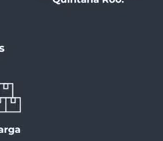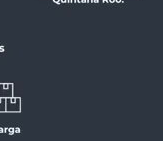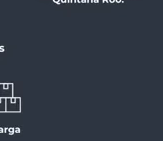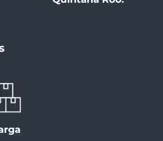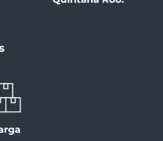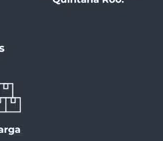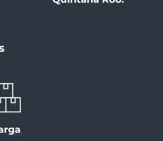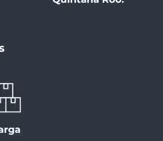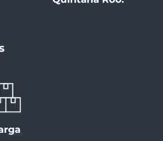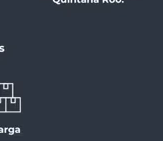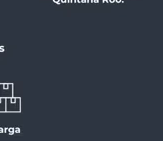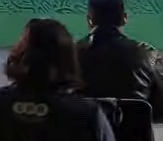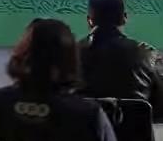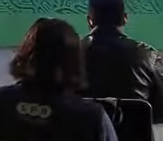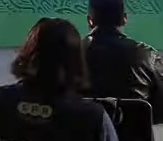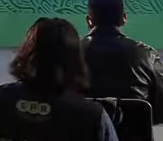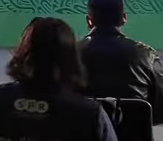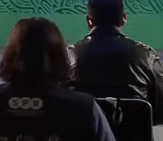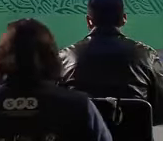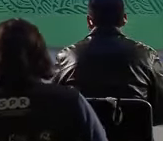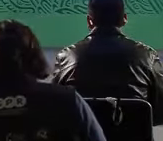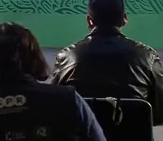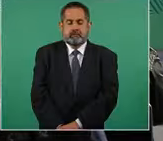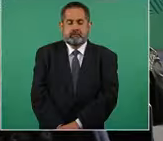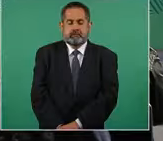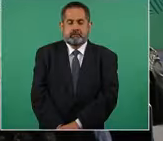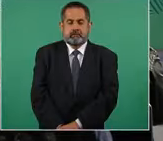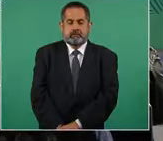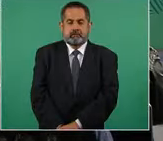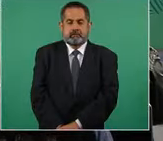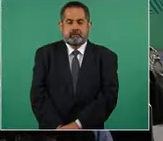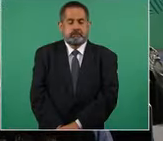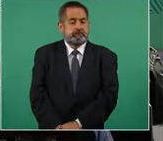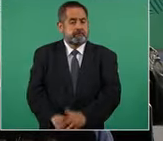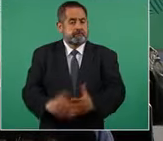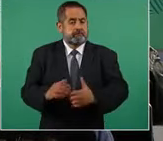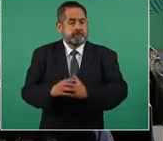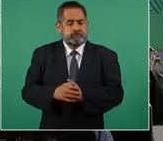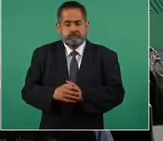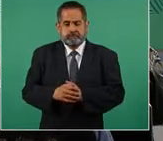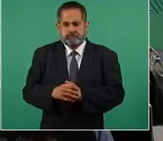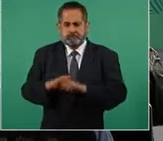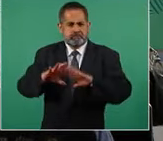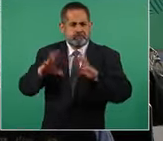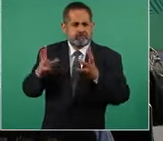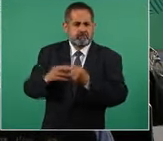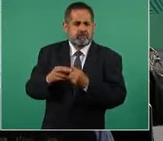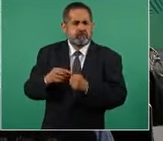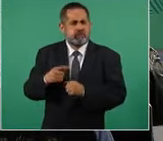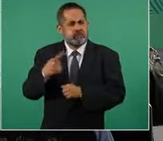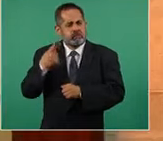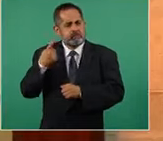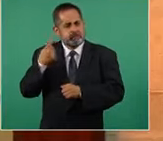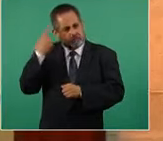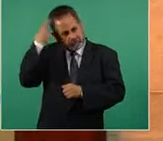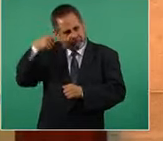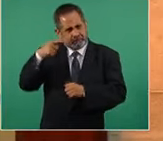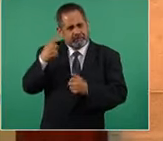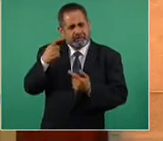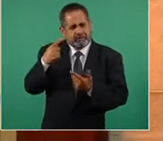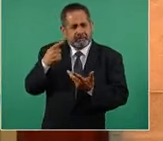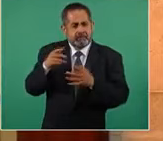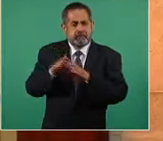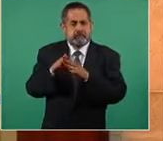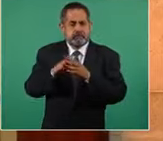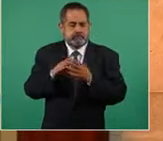mejor. El alcance del contrato es material rodante, porque este volumen se hizo porque juntamos tres factores importantes en